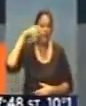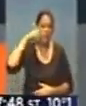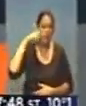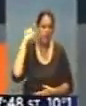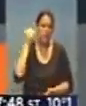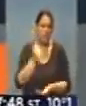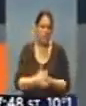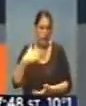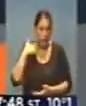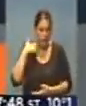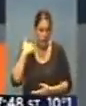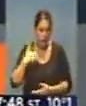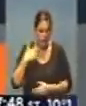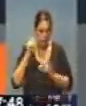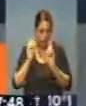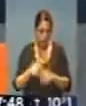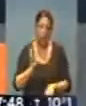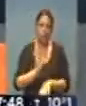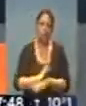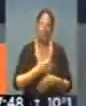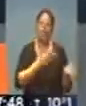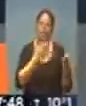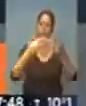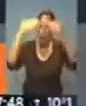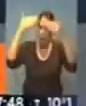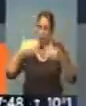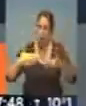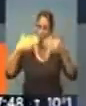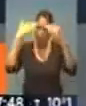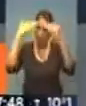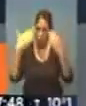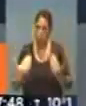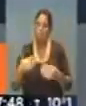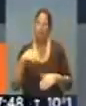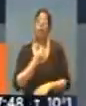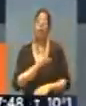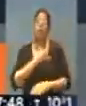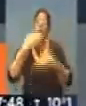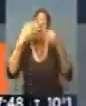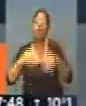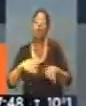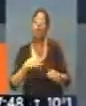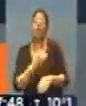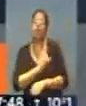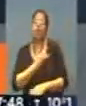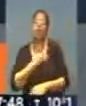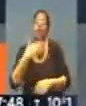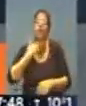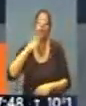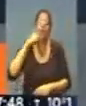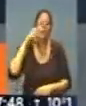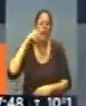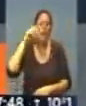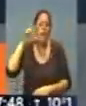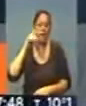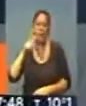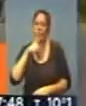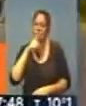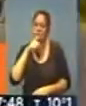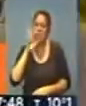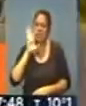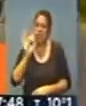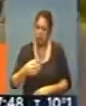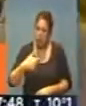país como invitado de honor en la Feria Arco, ya parecía que iba a ser un año muy